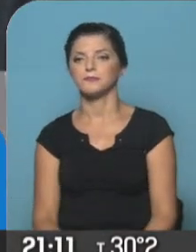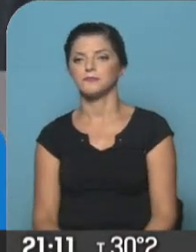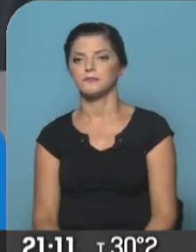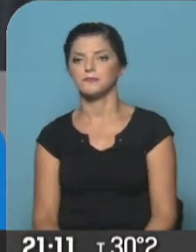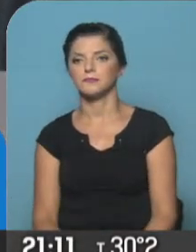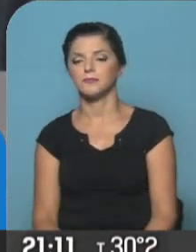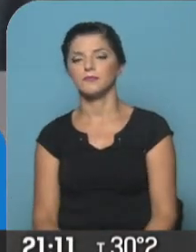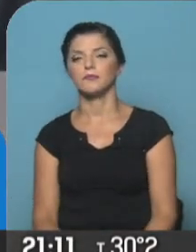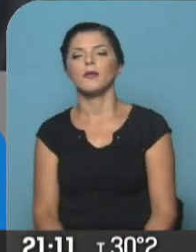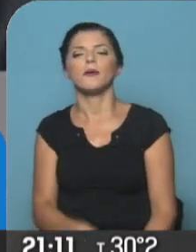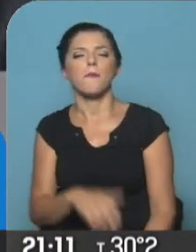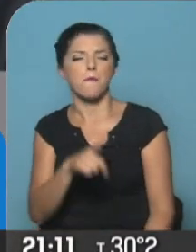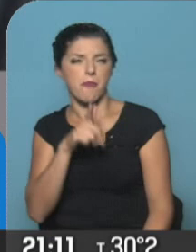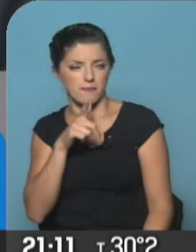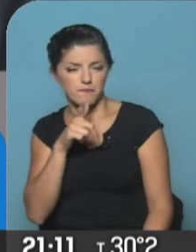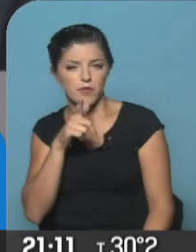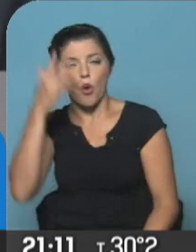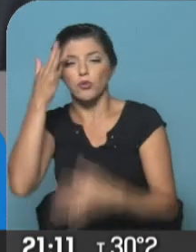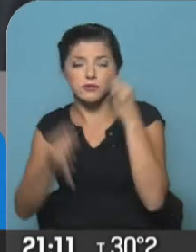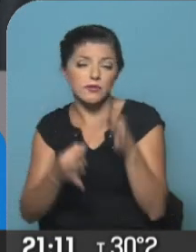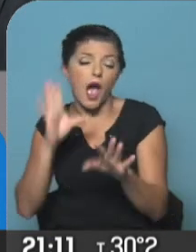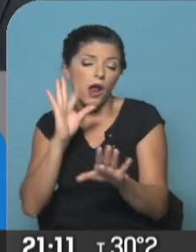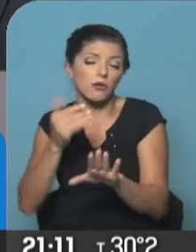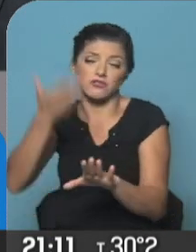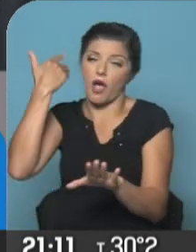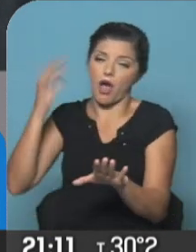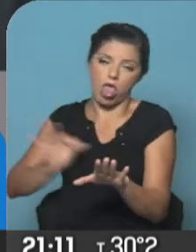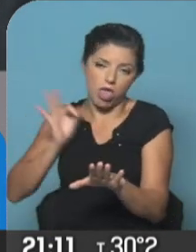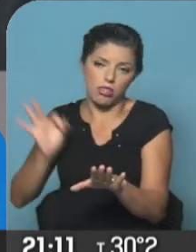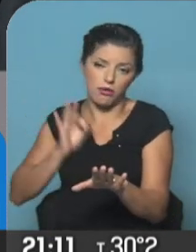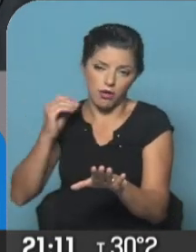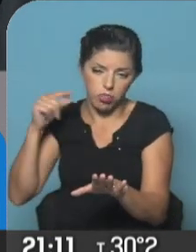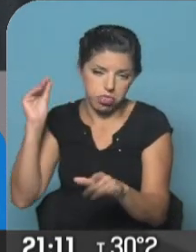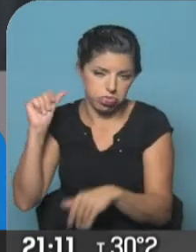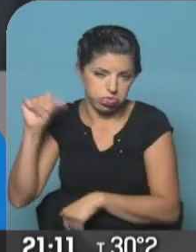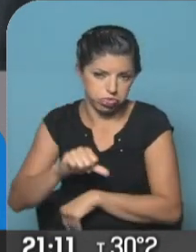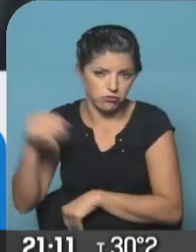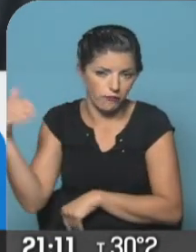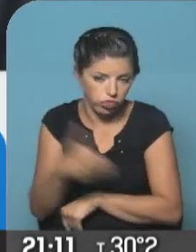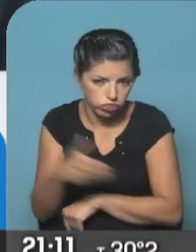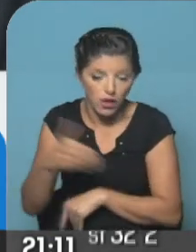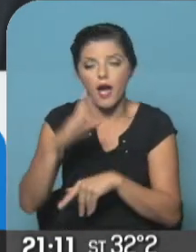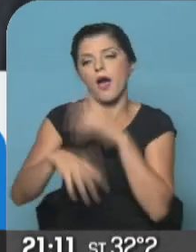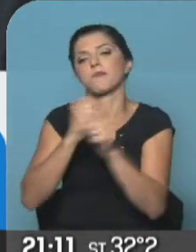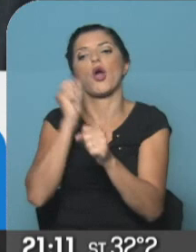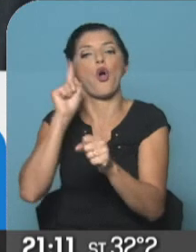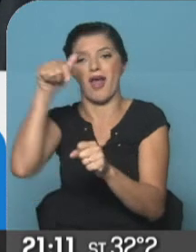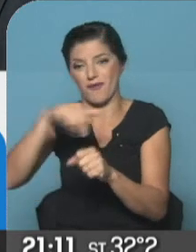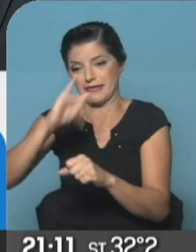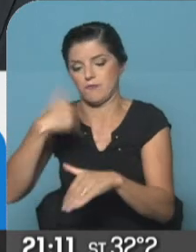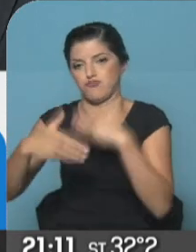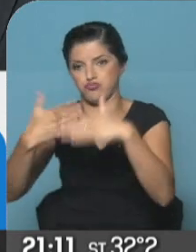poniendo en orden algunas cuestiones que hace mucho tiempo la sociedad argentina necesitaba. Claro. Y no es la primera vez que sucede esto, como vos lo